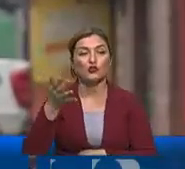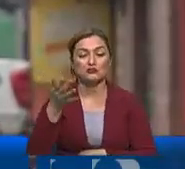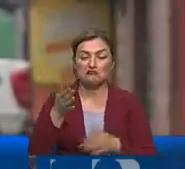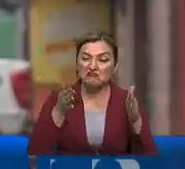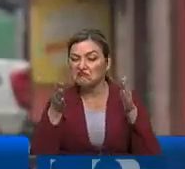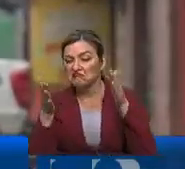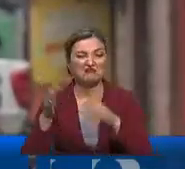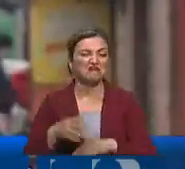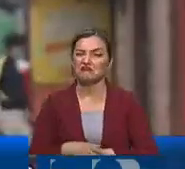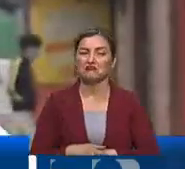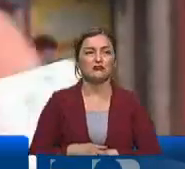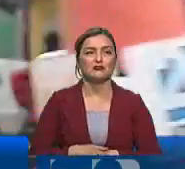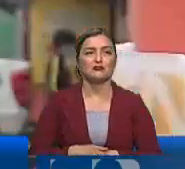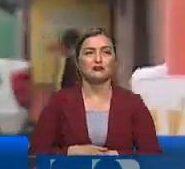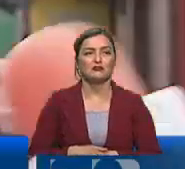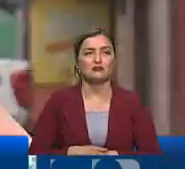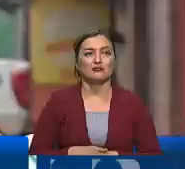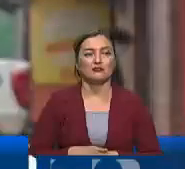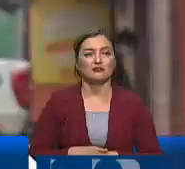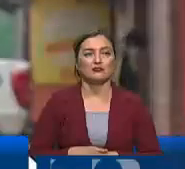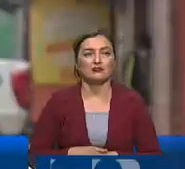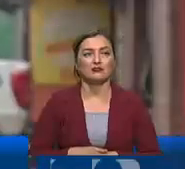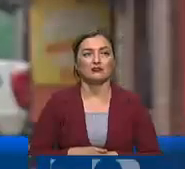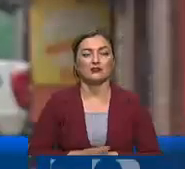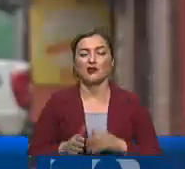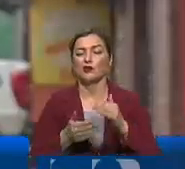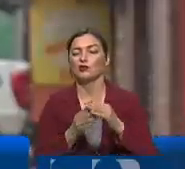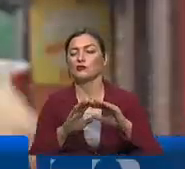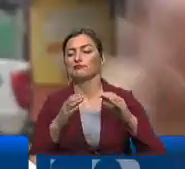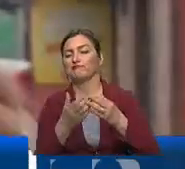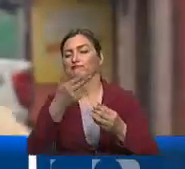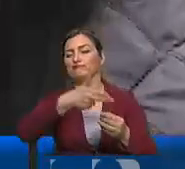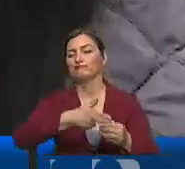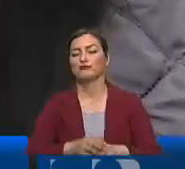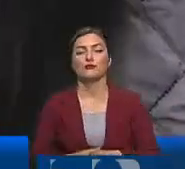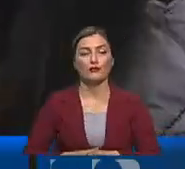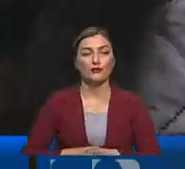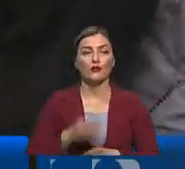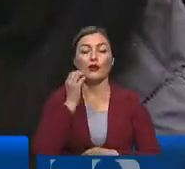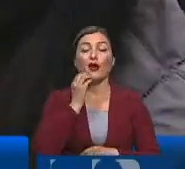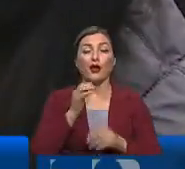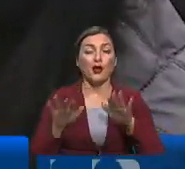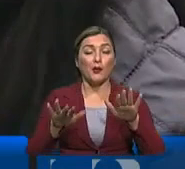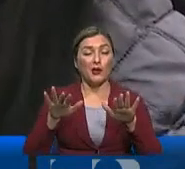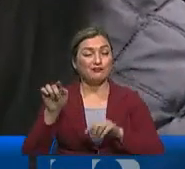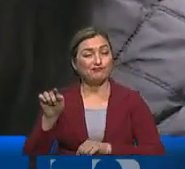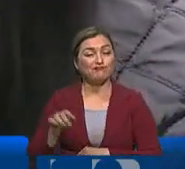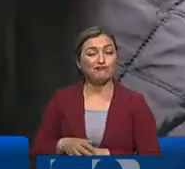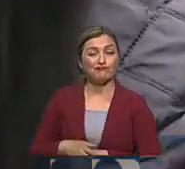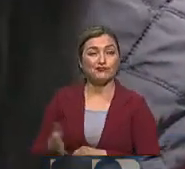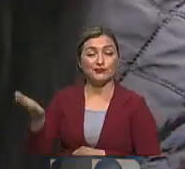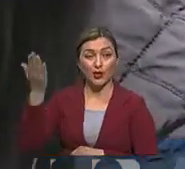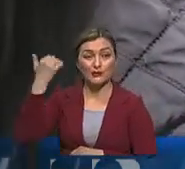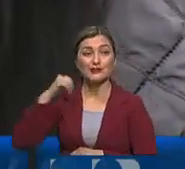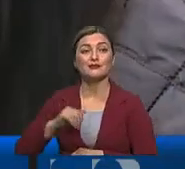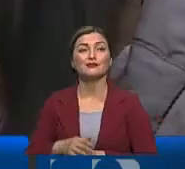tanto, no. Es volver otra vez a las aulas. Yo he notado que desde